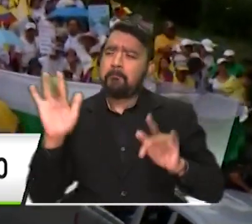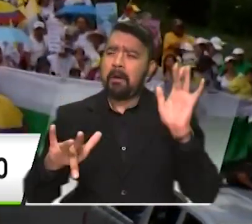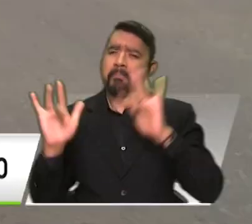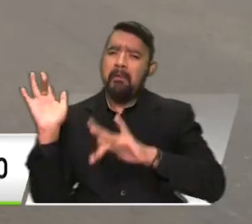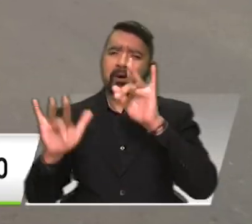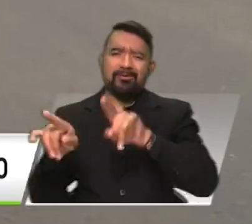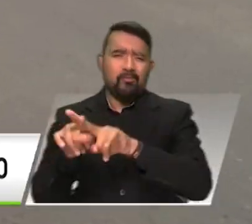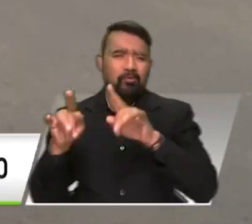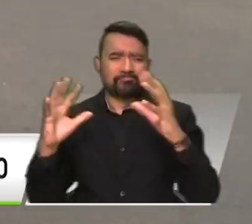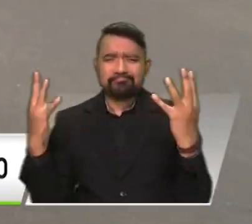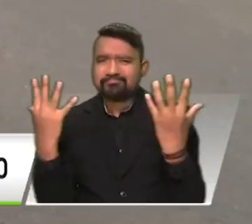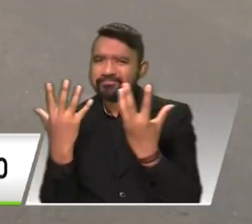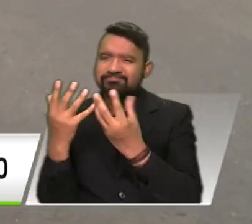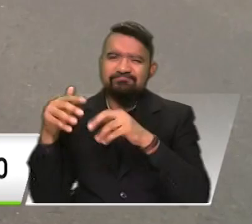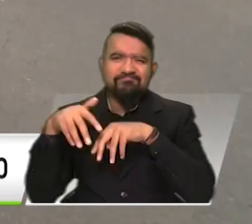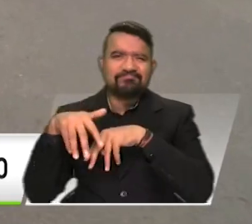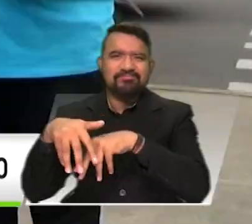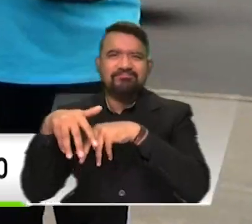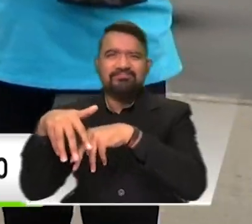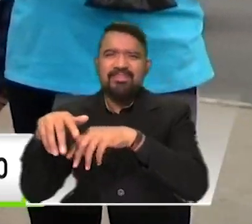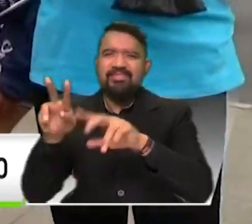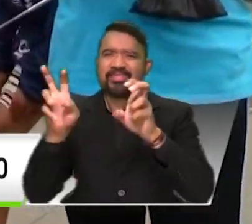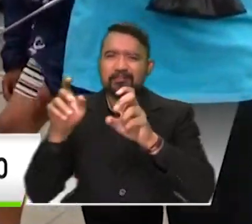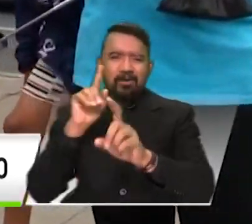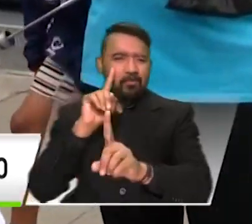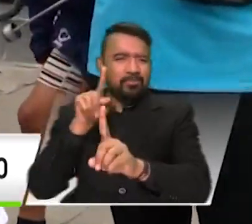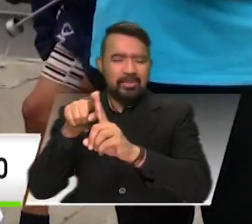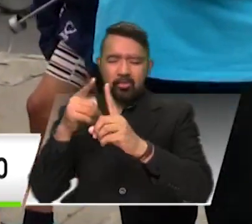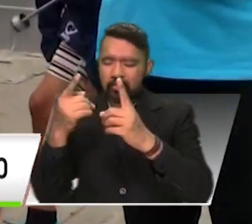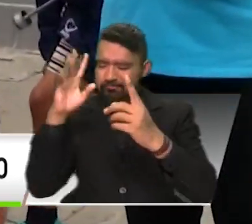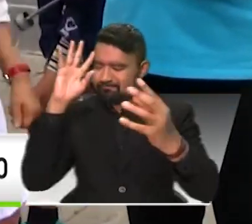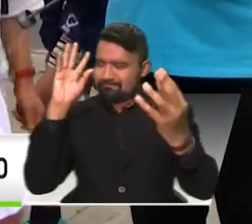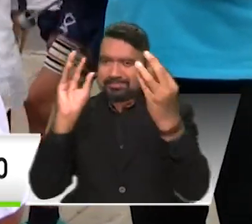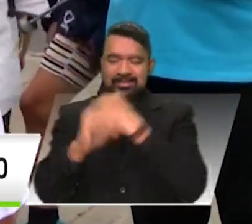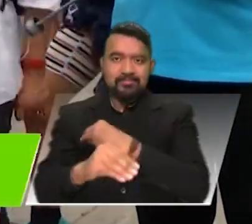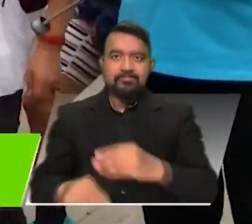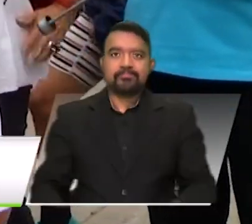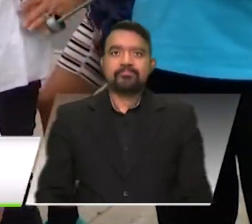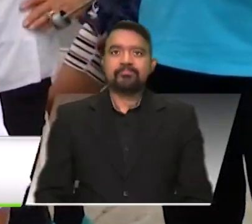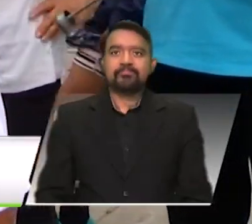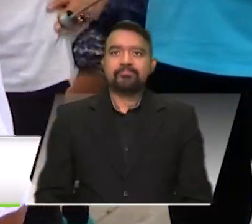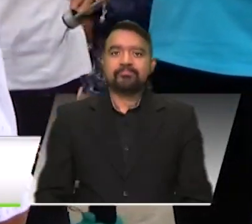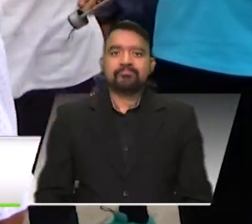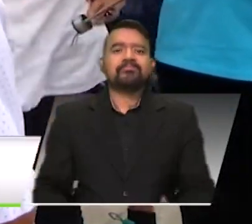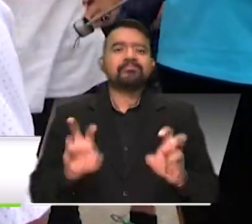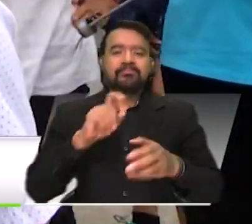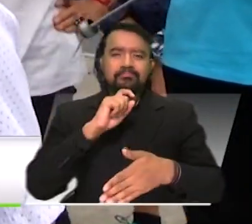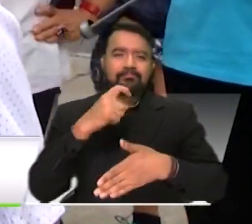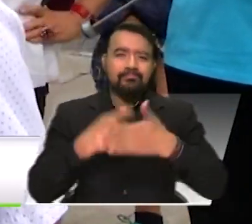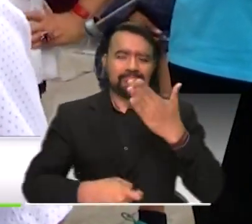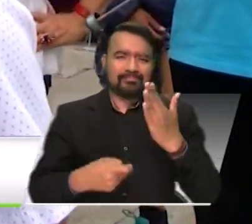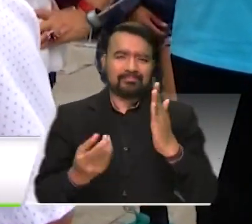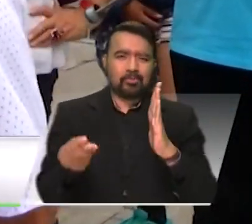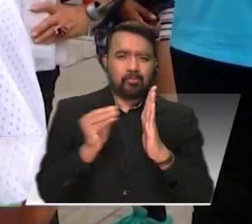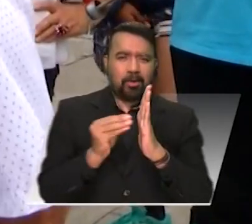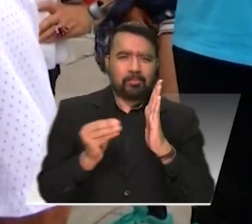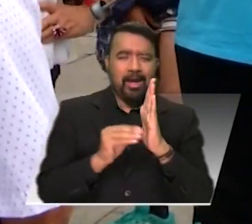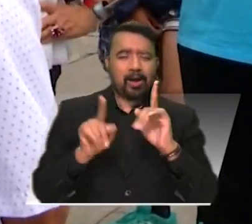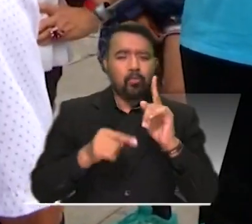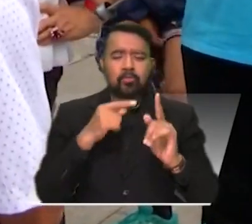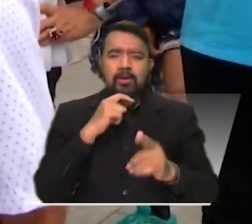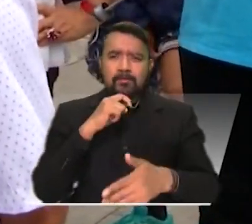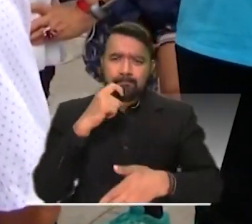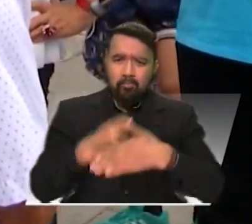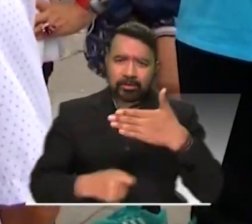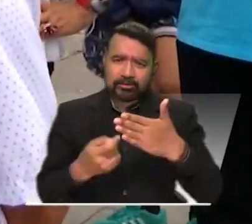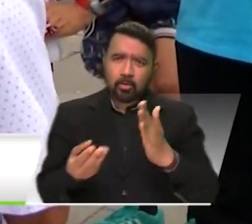reformas que avanzan en el Congreso de Colombia. Específicamente, la reforma tributaria tiene unos impuestos, por